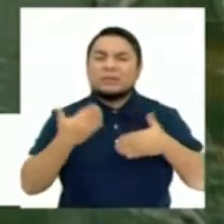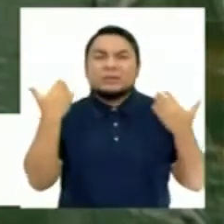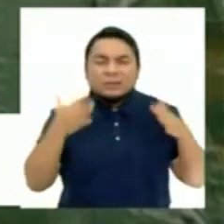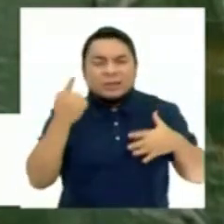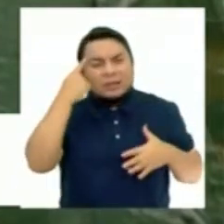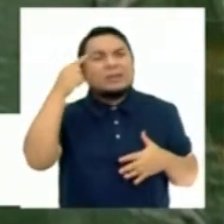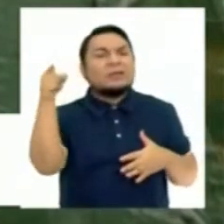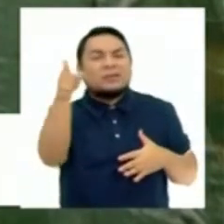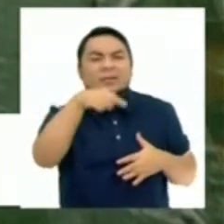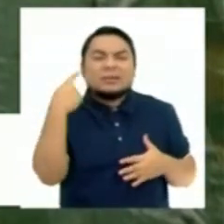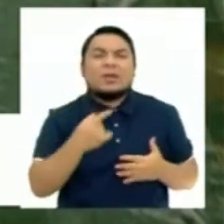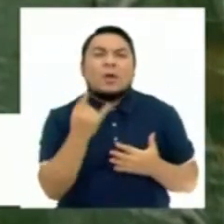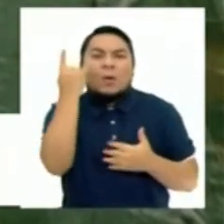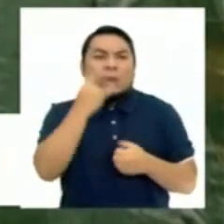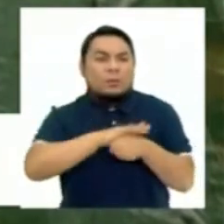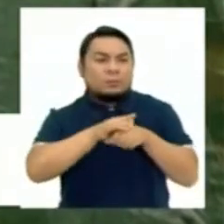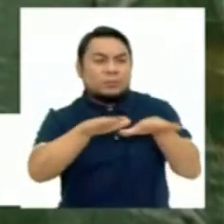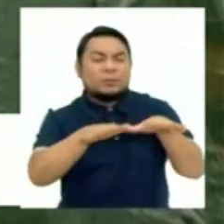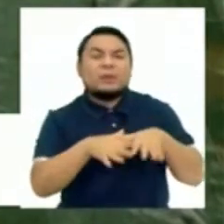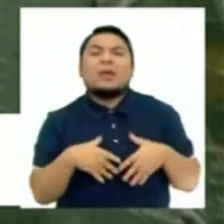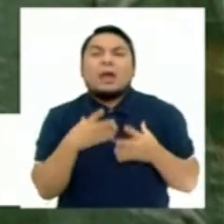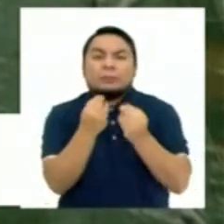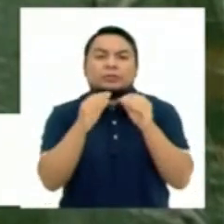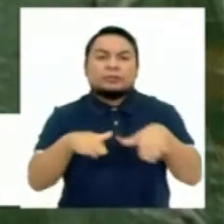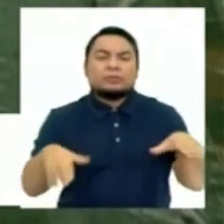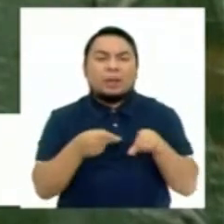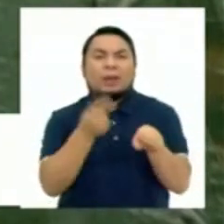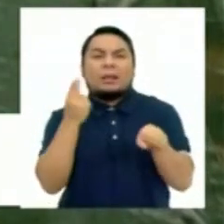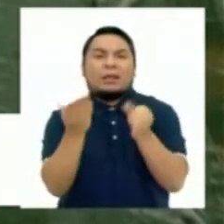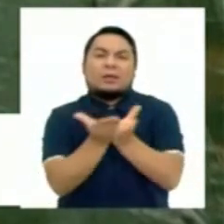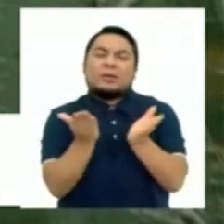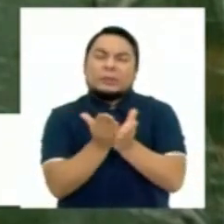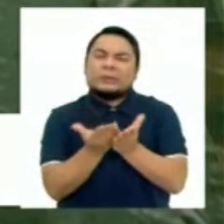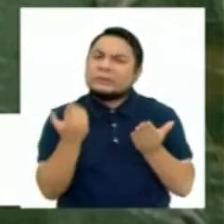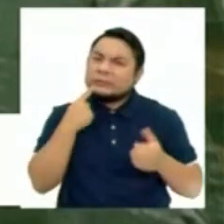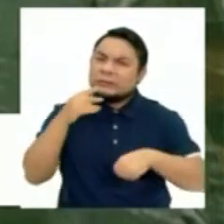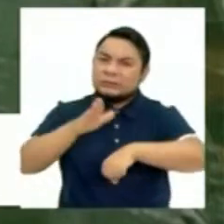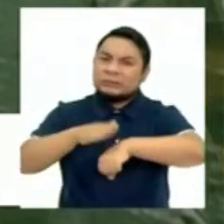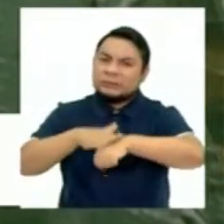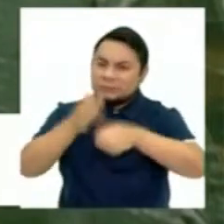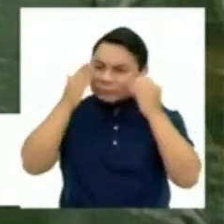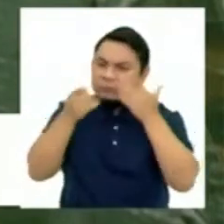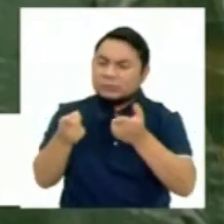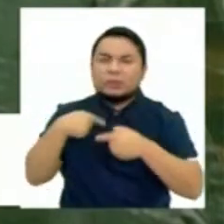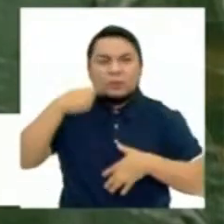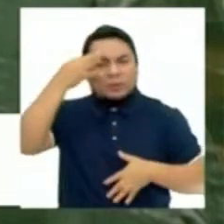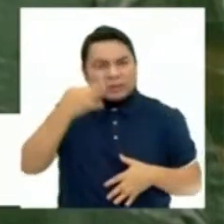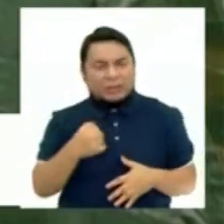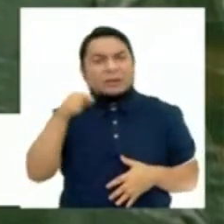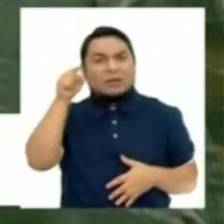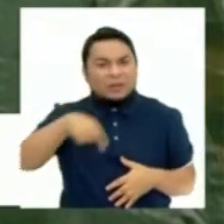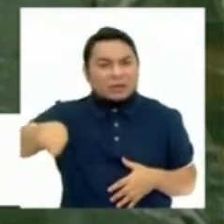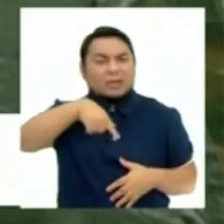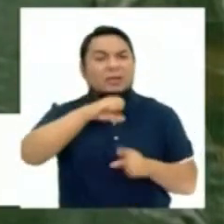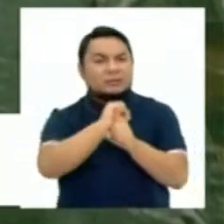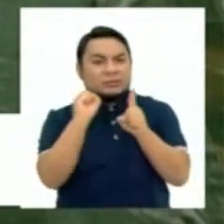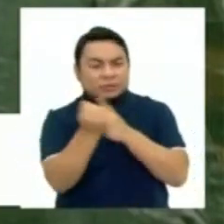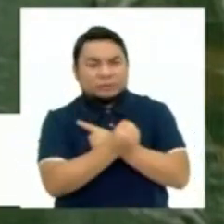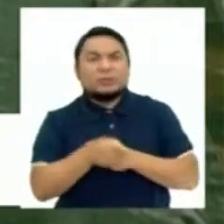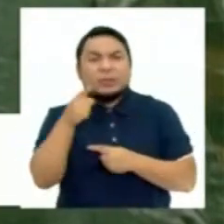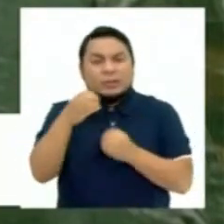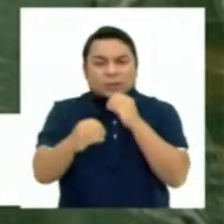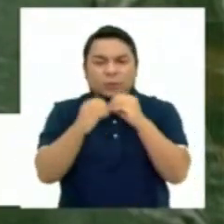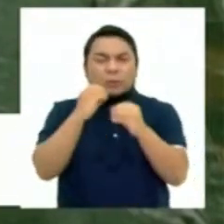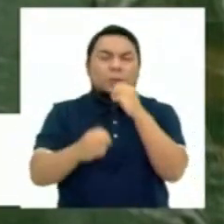ha agravado con la emergencia sanitaria. Estoy convencido que la capacidad de la sociedad para